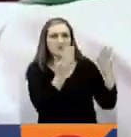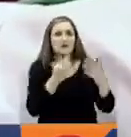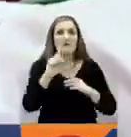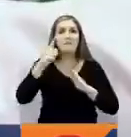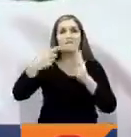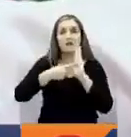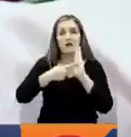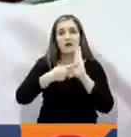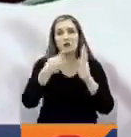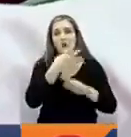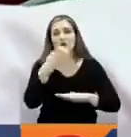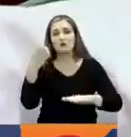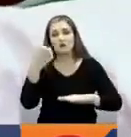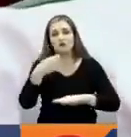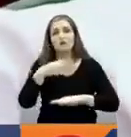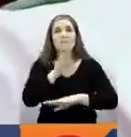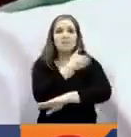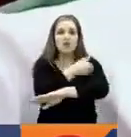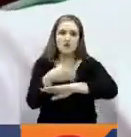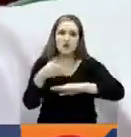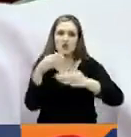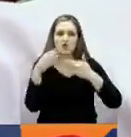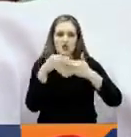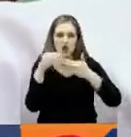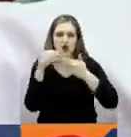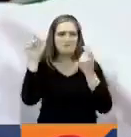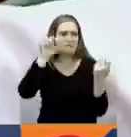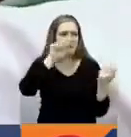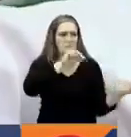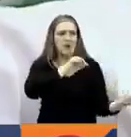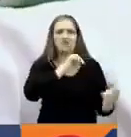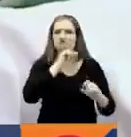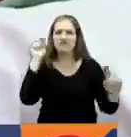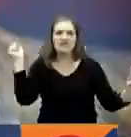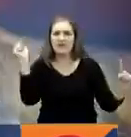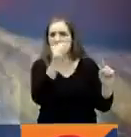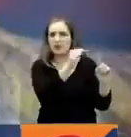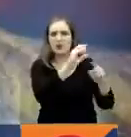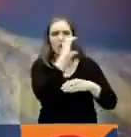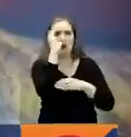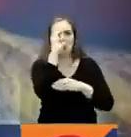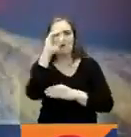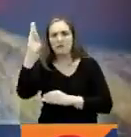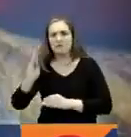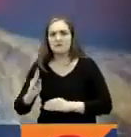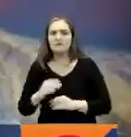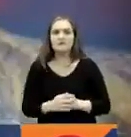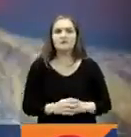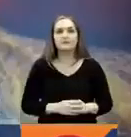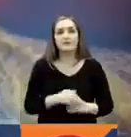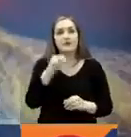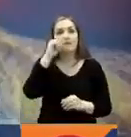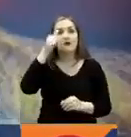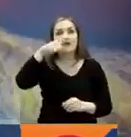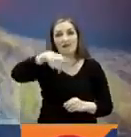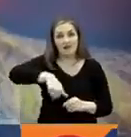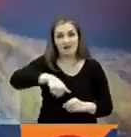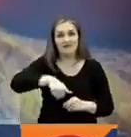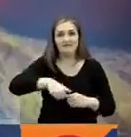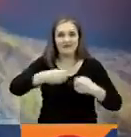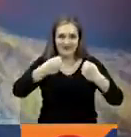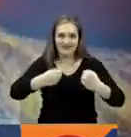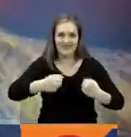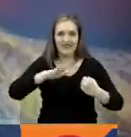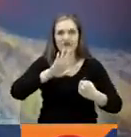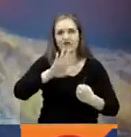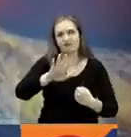alcanzando los más altos niveles de inversión extranjera directa del Brasil en Colombia. Mañana aquí en Brasilia continuará la gira